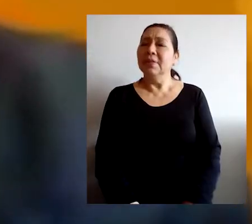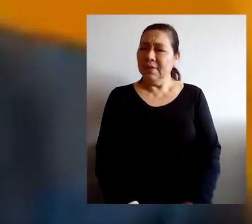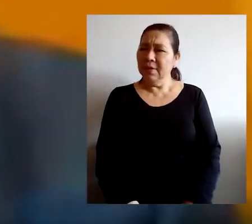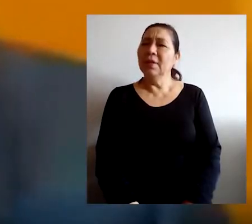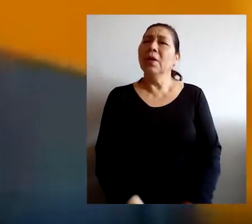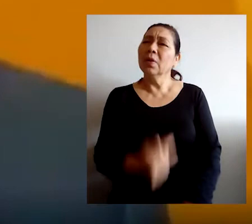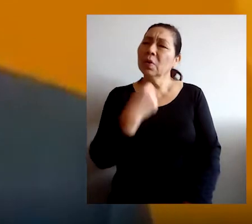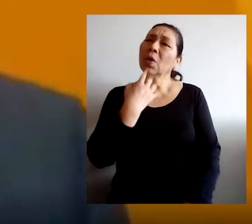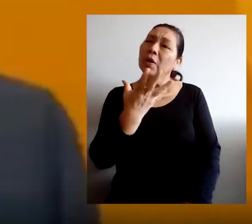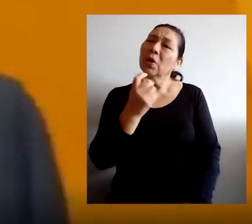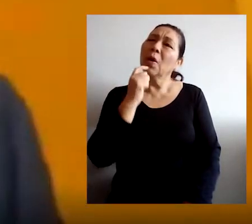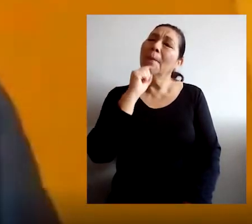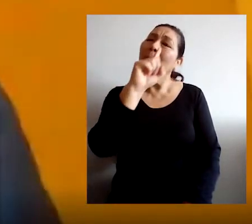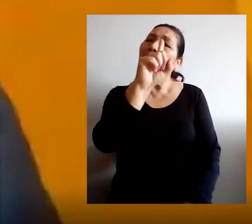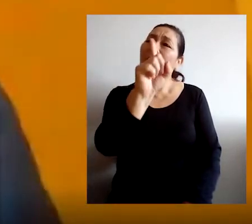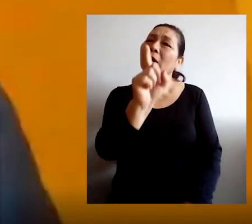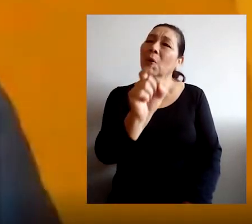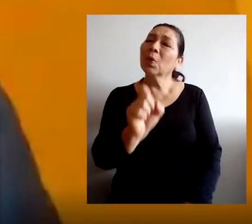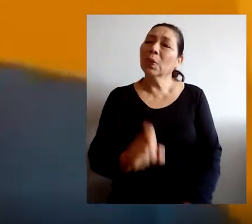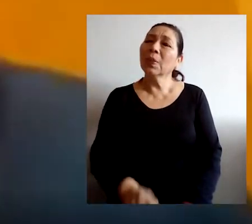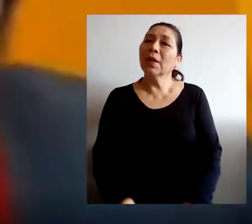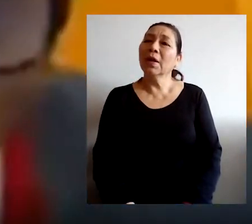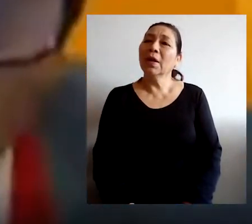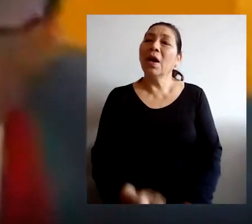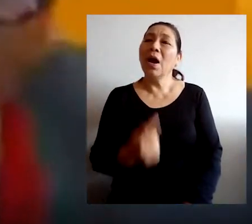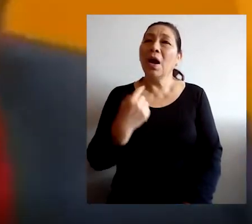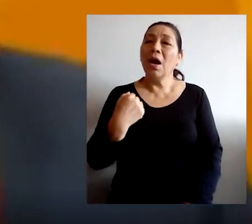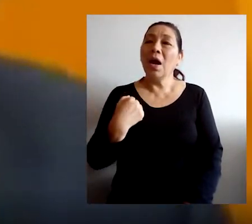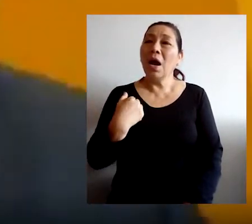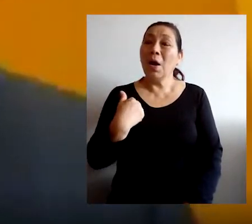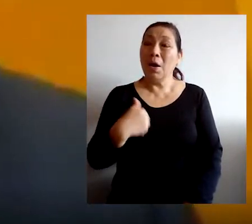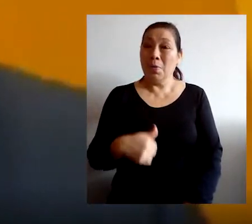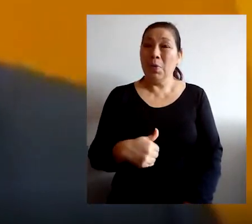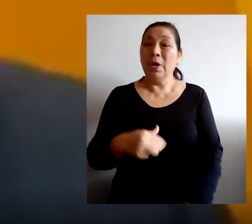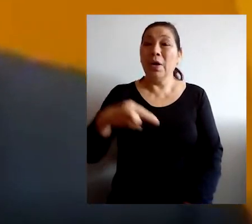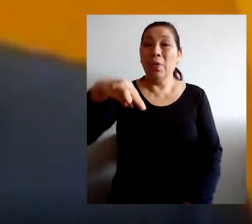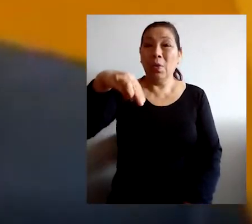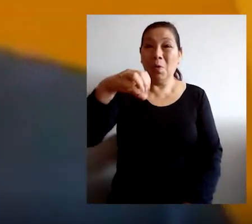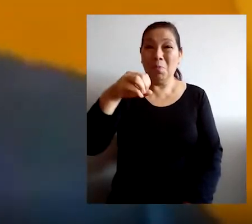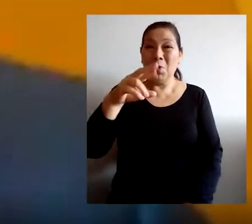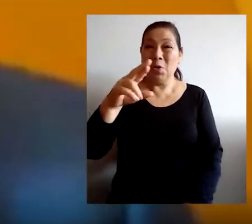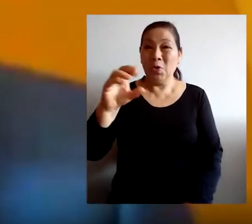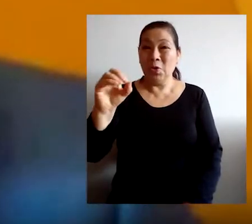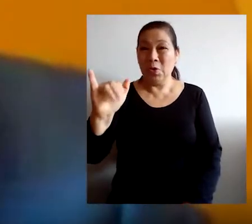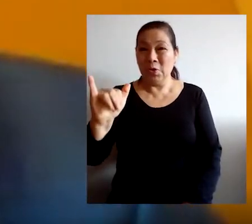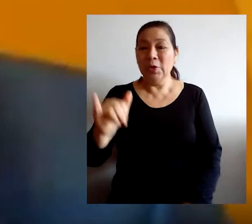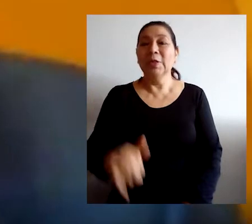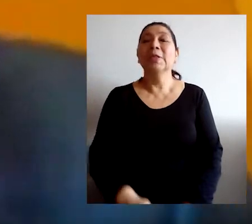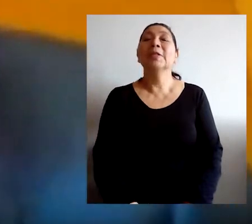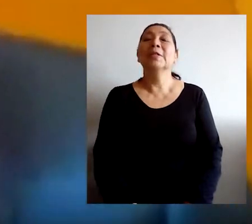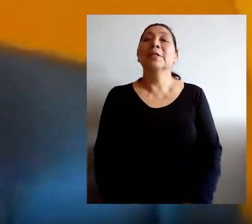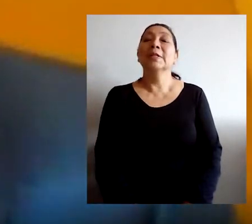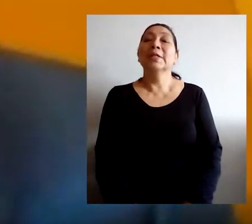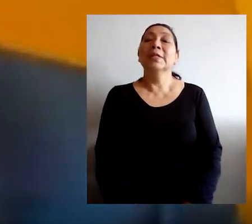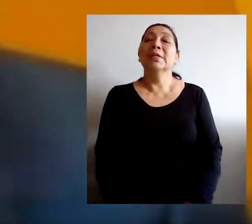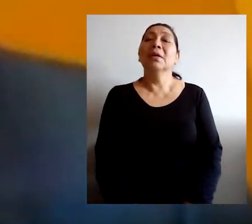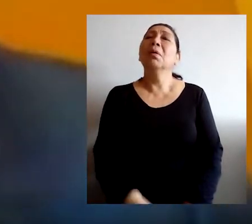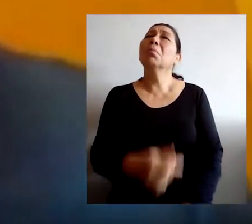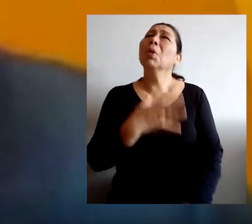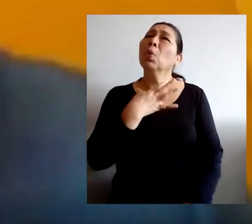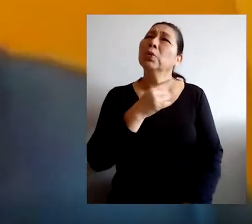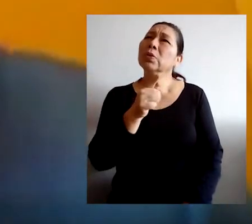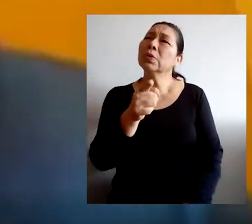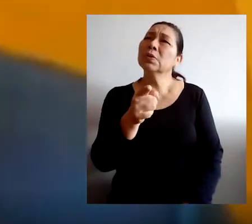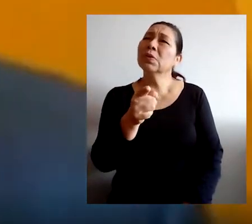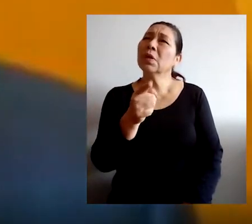Sí, haría una pregunta al abogado de la parte demandante, ¿no? Al doctor Monroy. Me